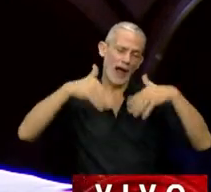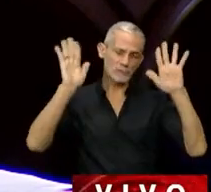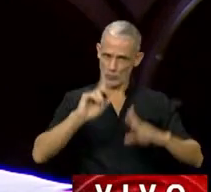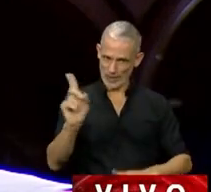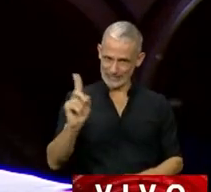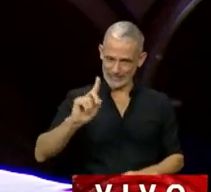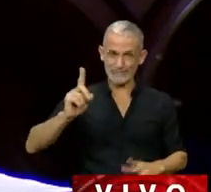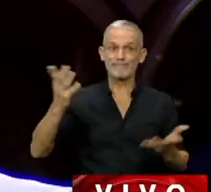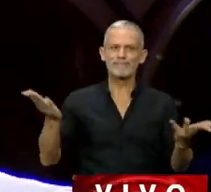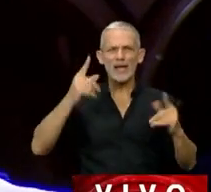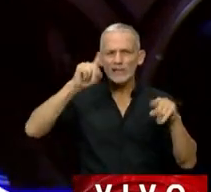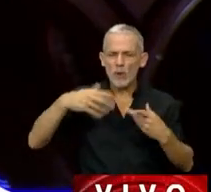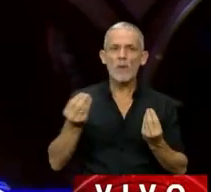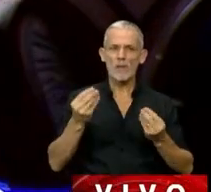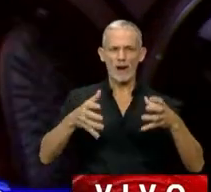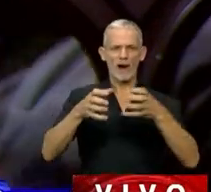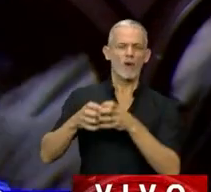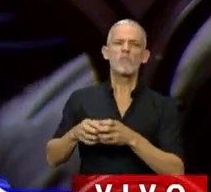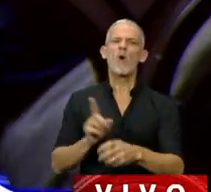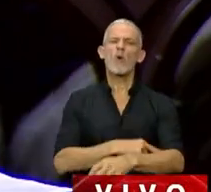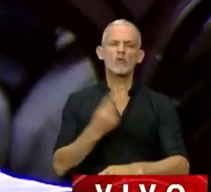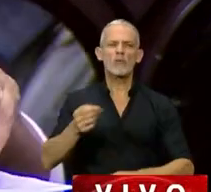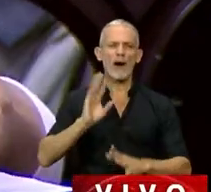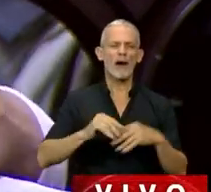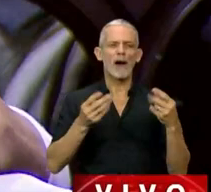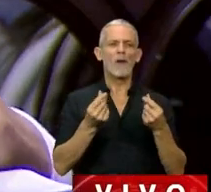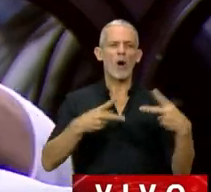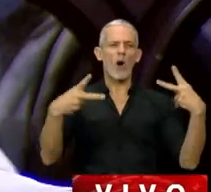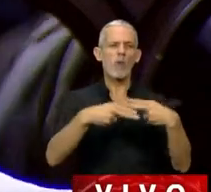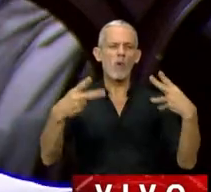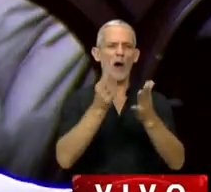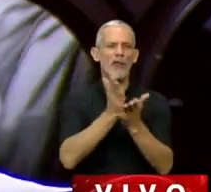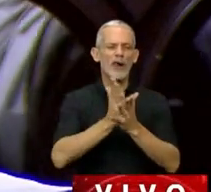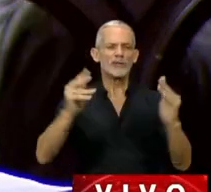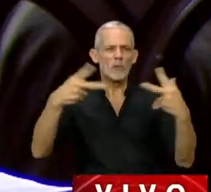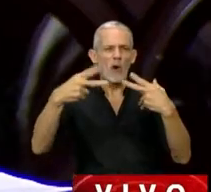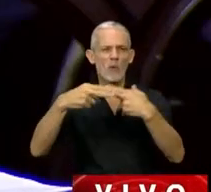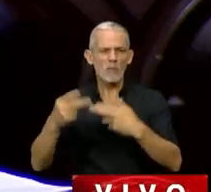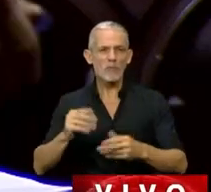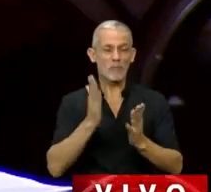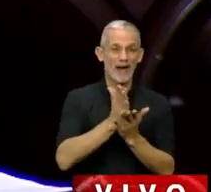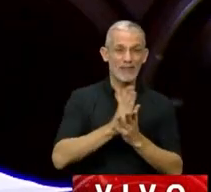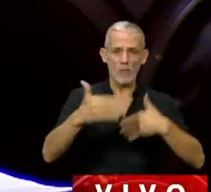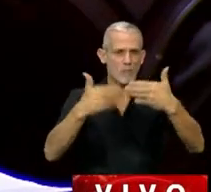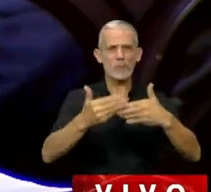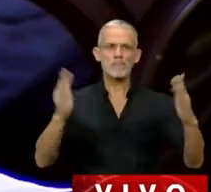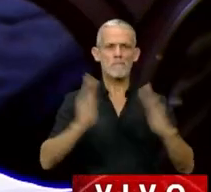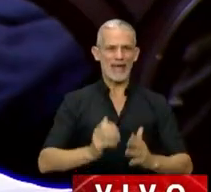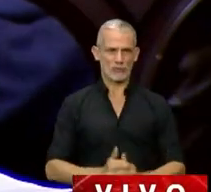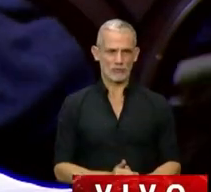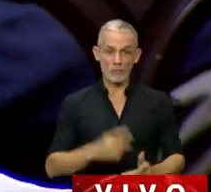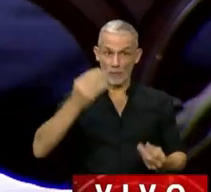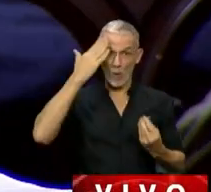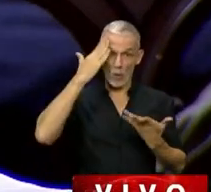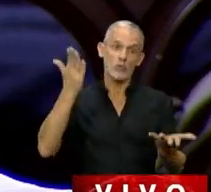casual. Responde a sectores que están acostumbrados al recorte de derechos y del desarrollo humano, porque la